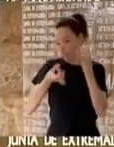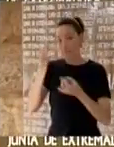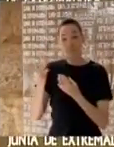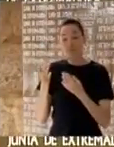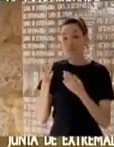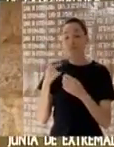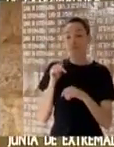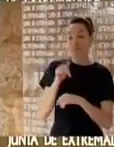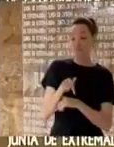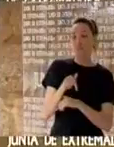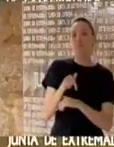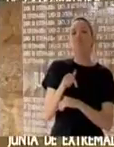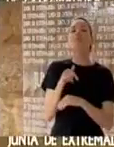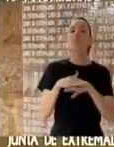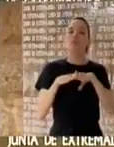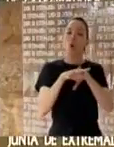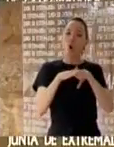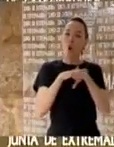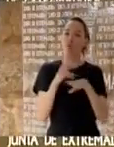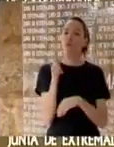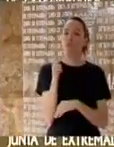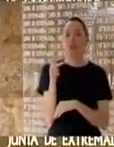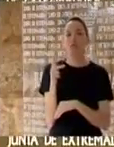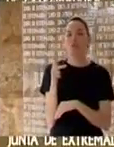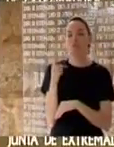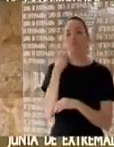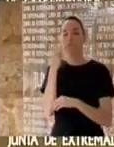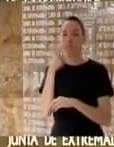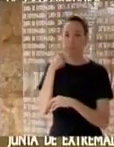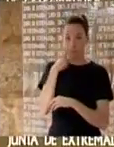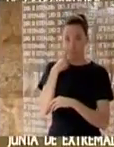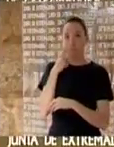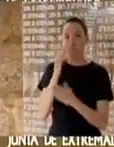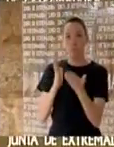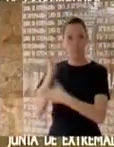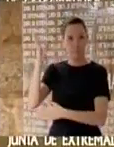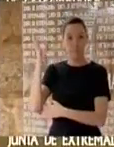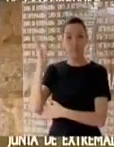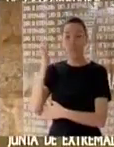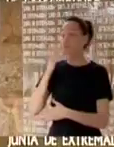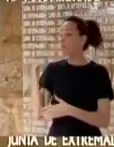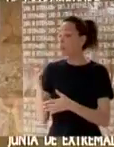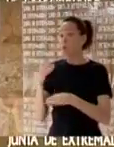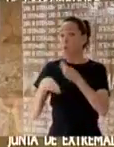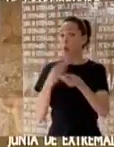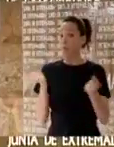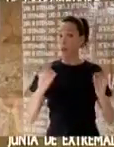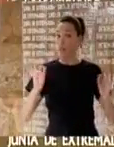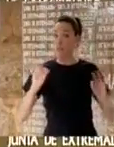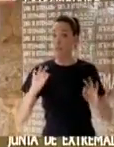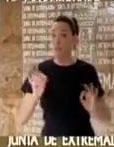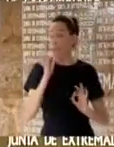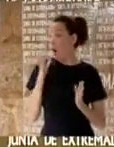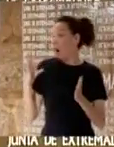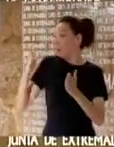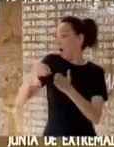Estado Social y Democrático de Derecho actuará. Y en tanto en cuanto eso no se produce, porque a día de hoy lo único que conocemos